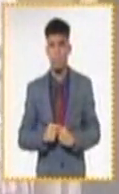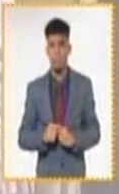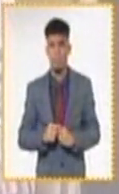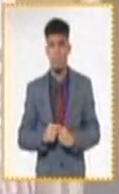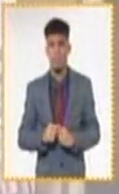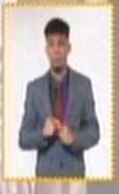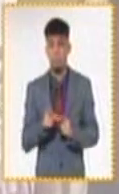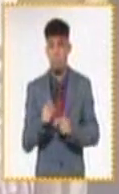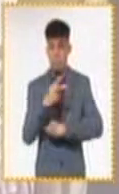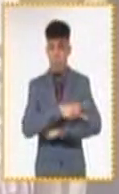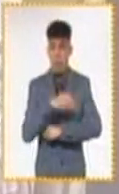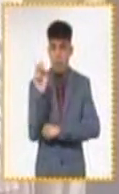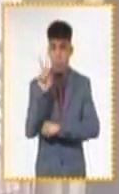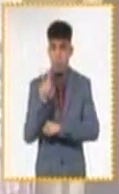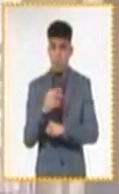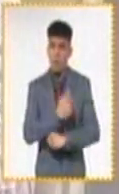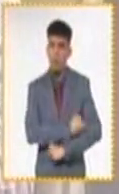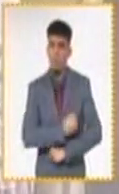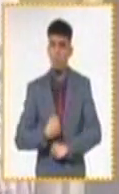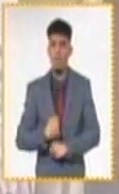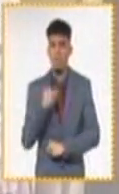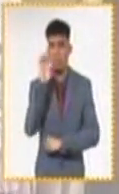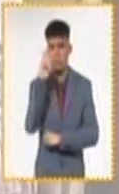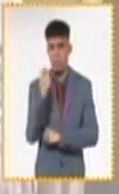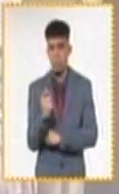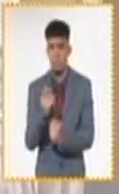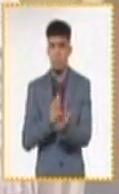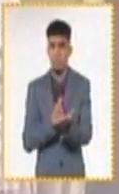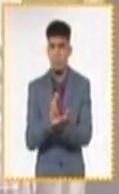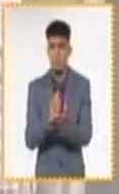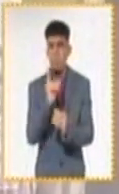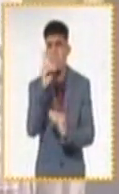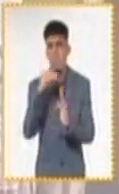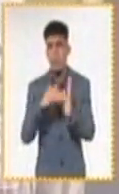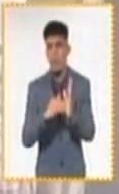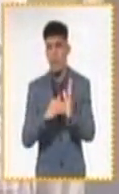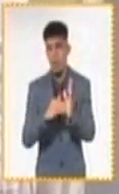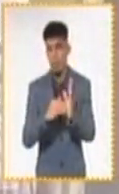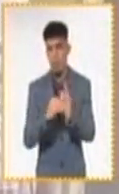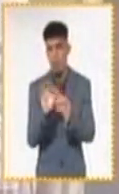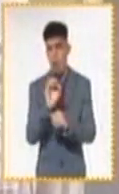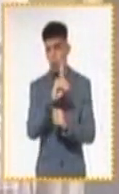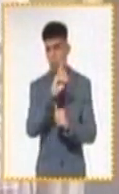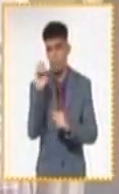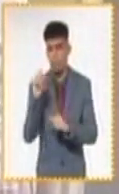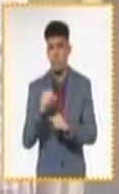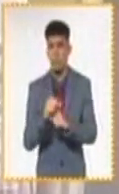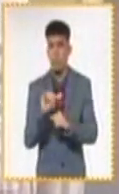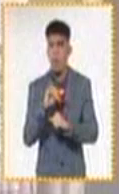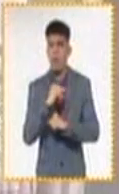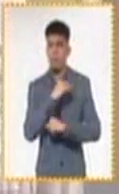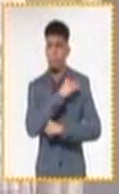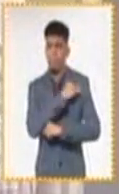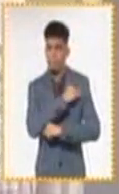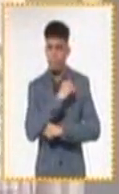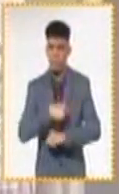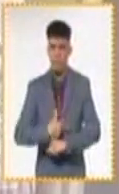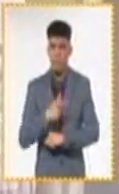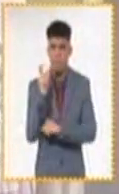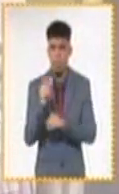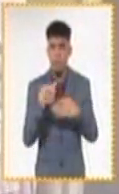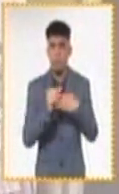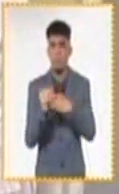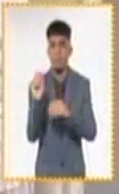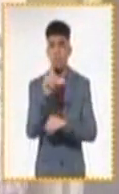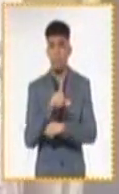hecho el esfuerzo económico de llevar a cientos, a miles de intelectuales, militantes, artistas, líderes sociales